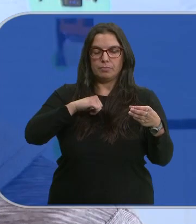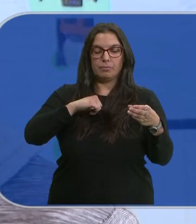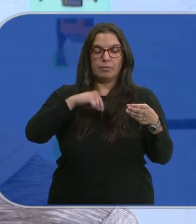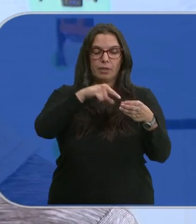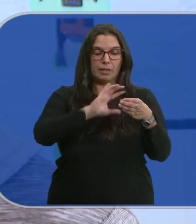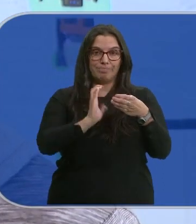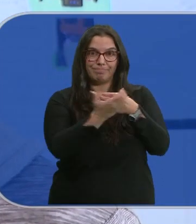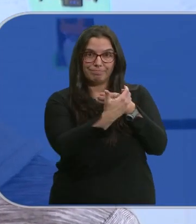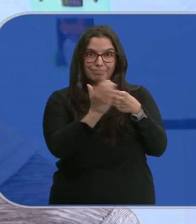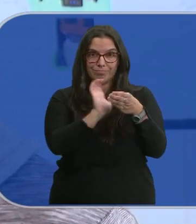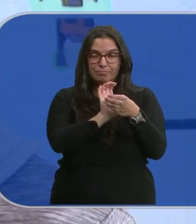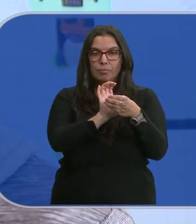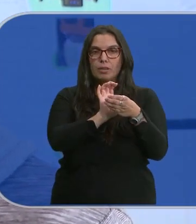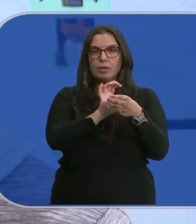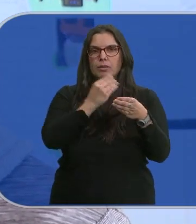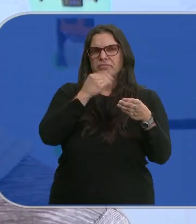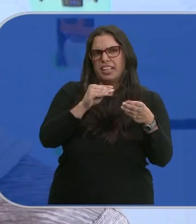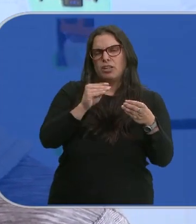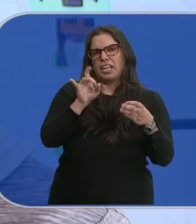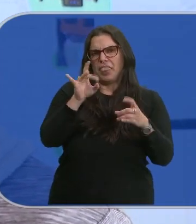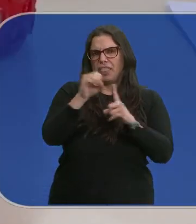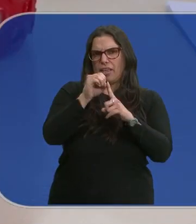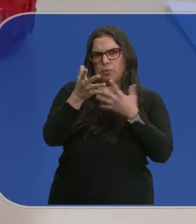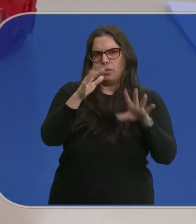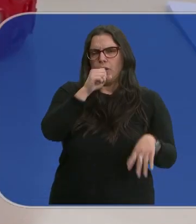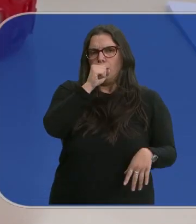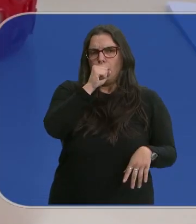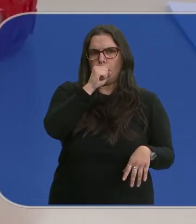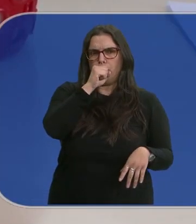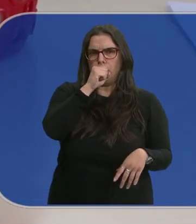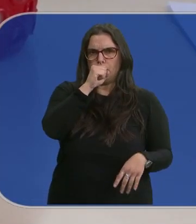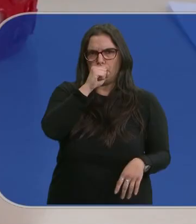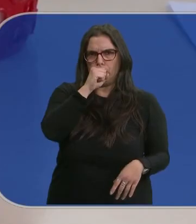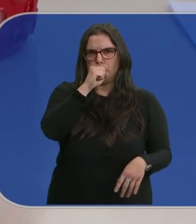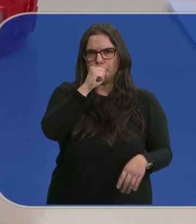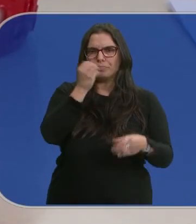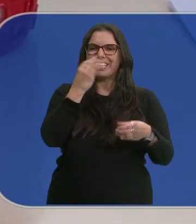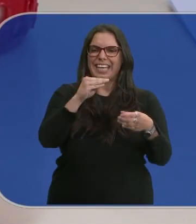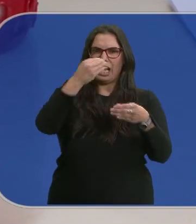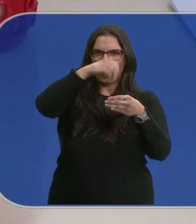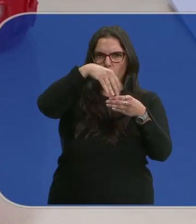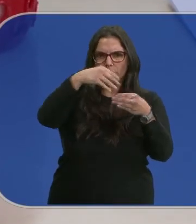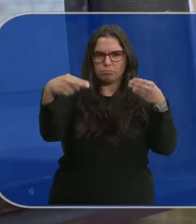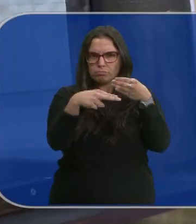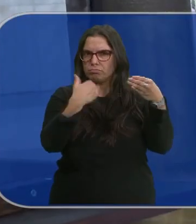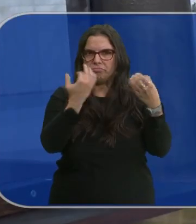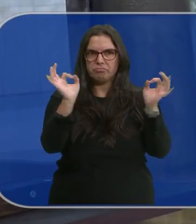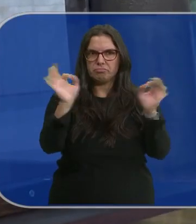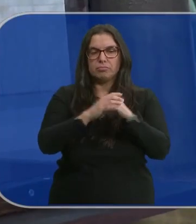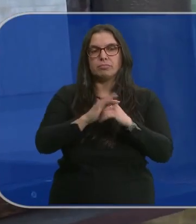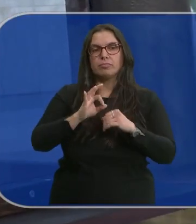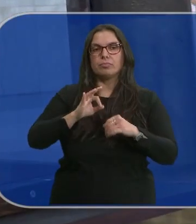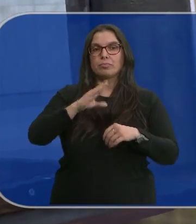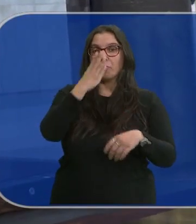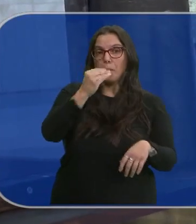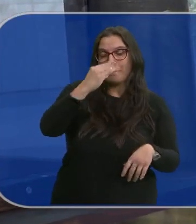él consigo enfriar el agua a unos 15 grados de temperatura, sin necesidad de hielos, ningún tipo de refrigerador común. O un perro